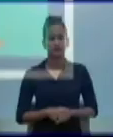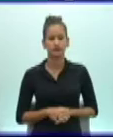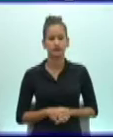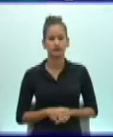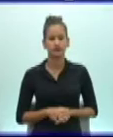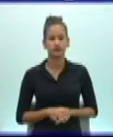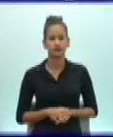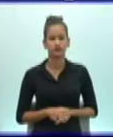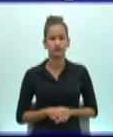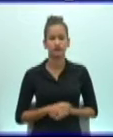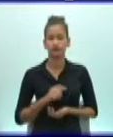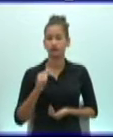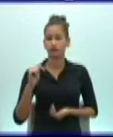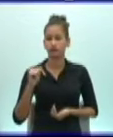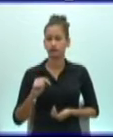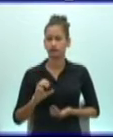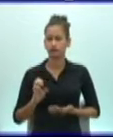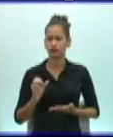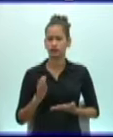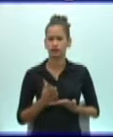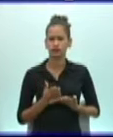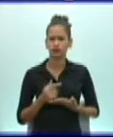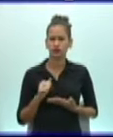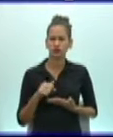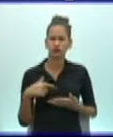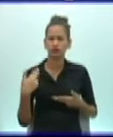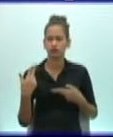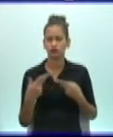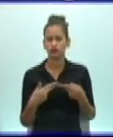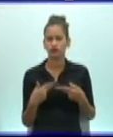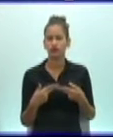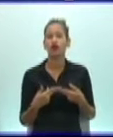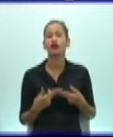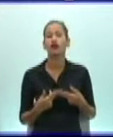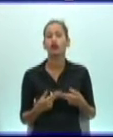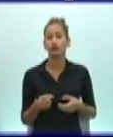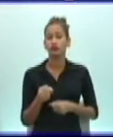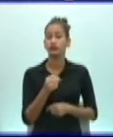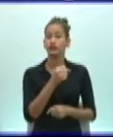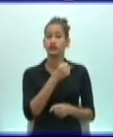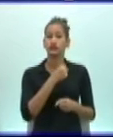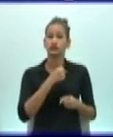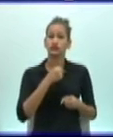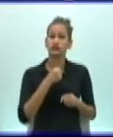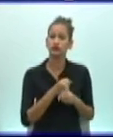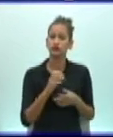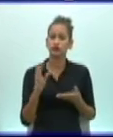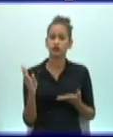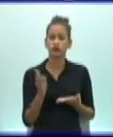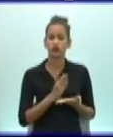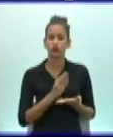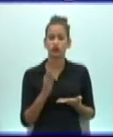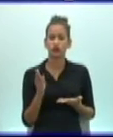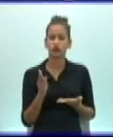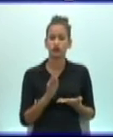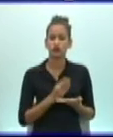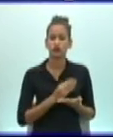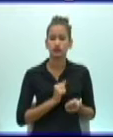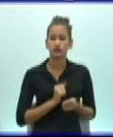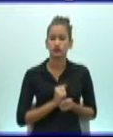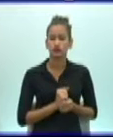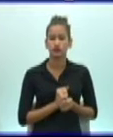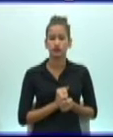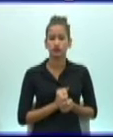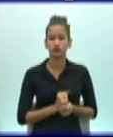Para esta clase vamos a trabajar con el cuaderno complementario y como siempre les digo, tienen que tenerlo cerca,